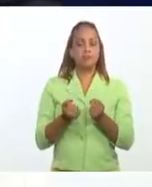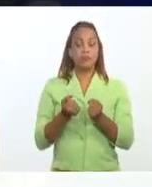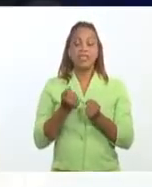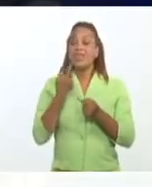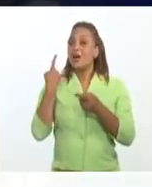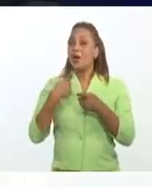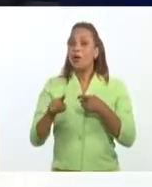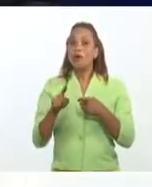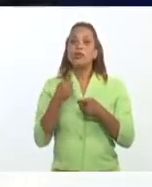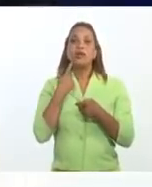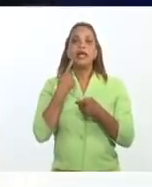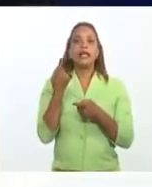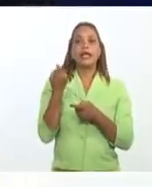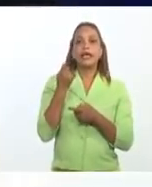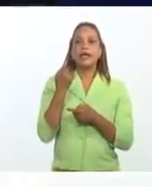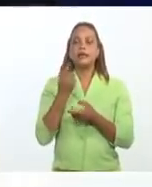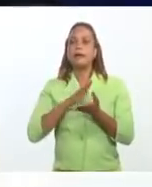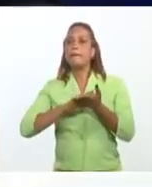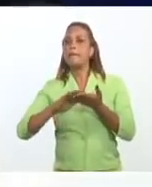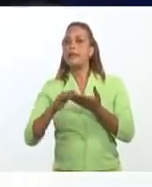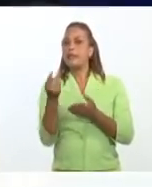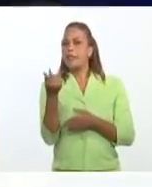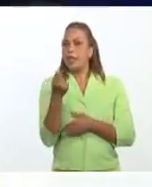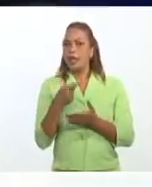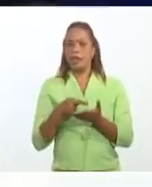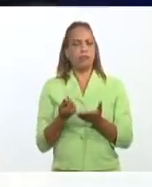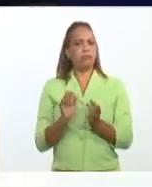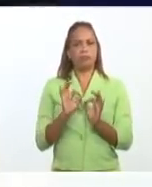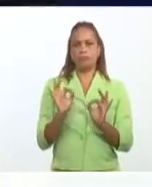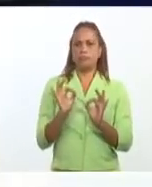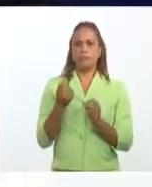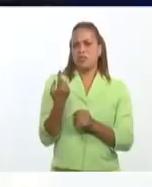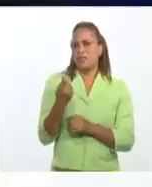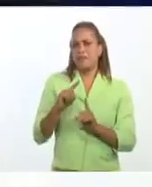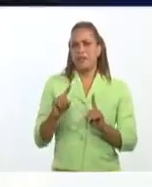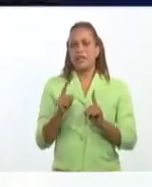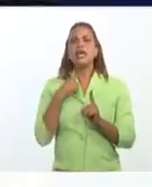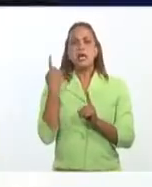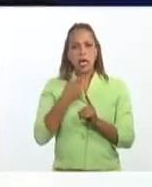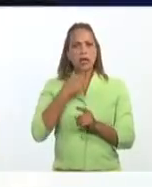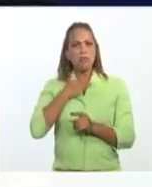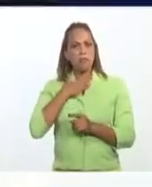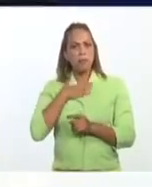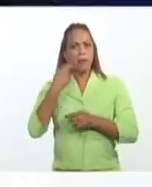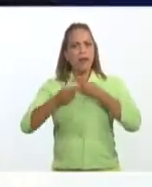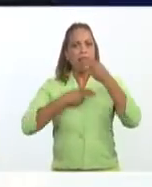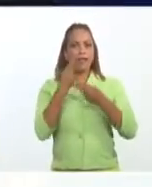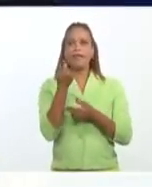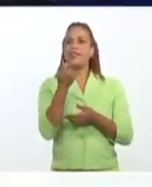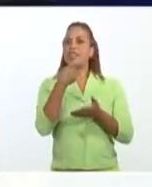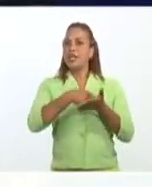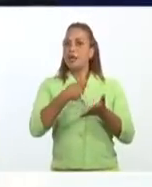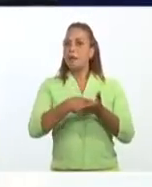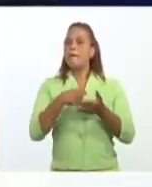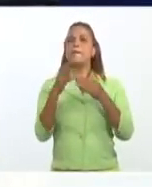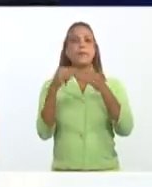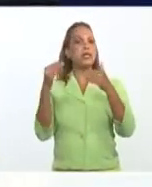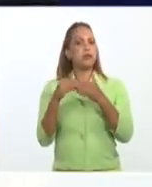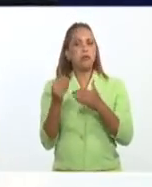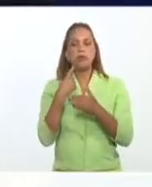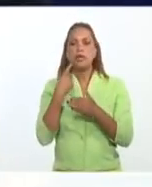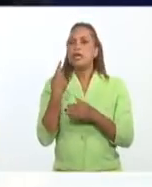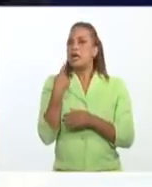instituciones le nieguen préstamos. No, además ellos tienen las máquinas de hacer dinero, de hacer los millones que sean